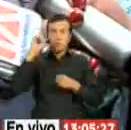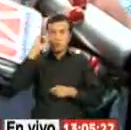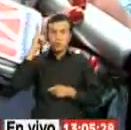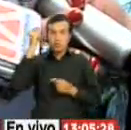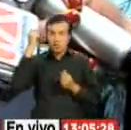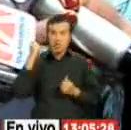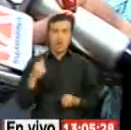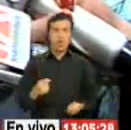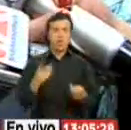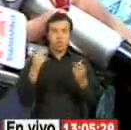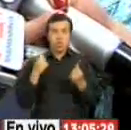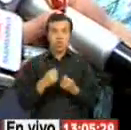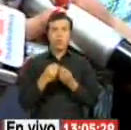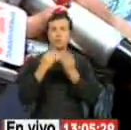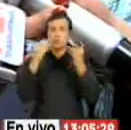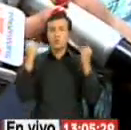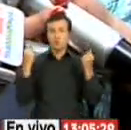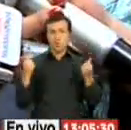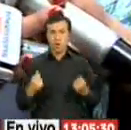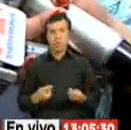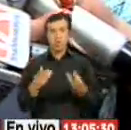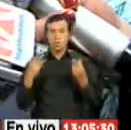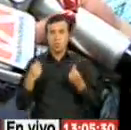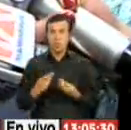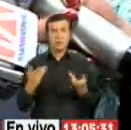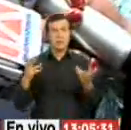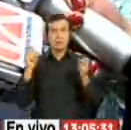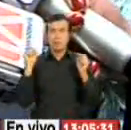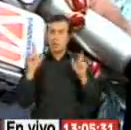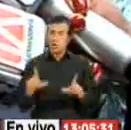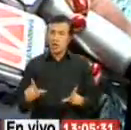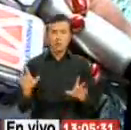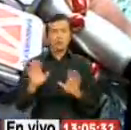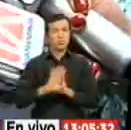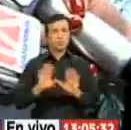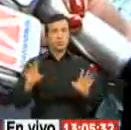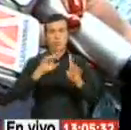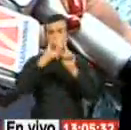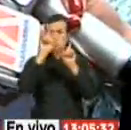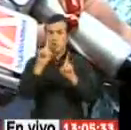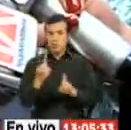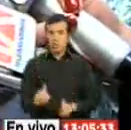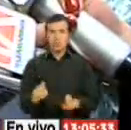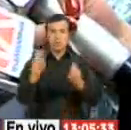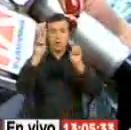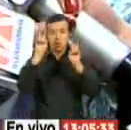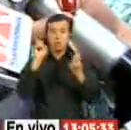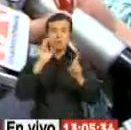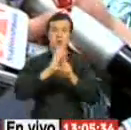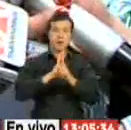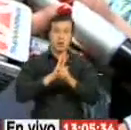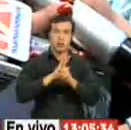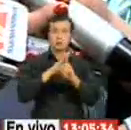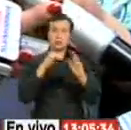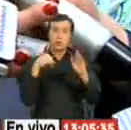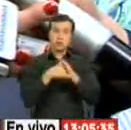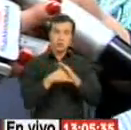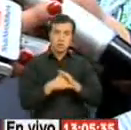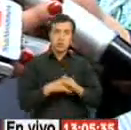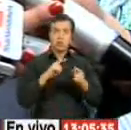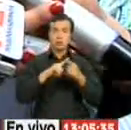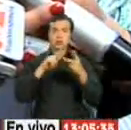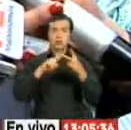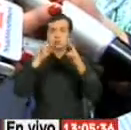que se destinen recursos a fines tan costosos las preguntas por ejemplo en el tema de abuso sexual las preguntas